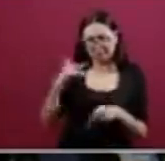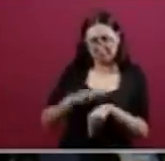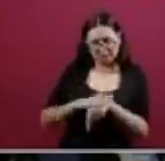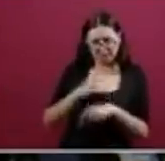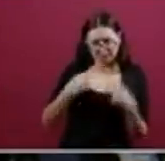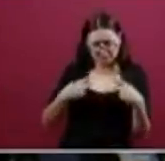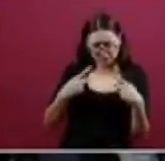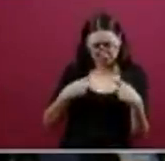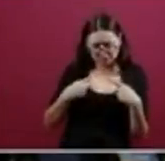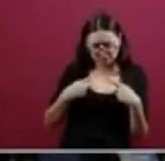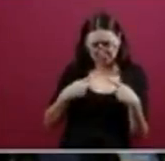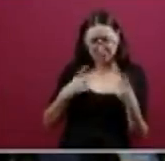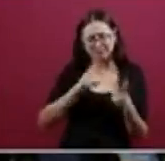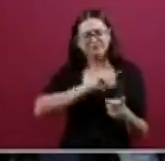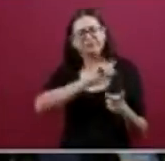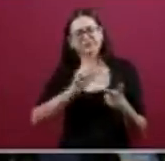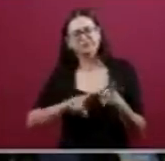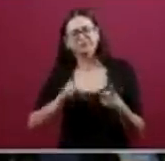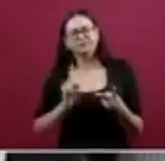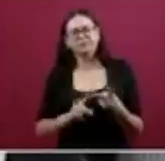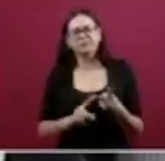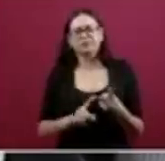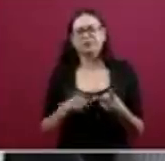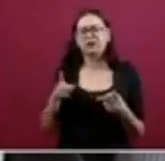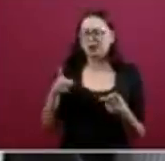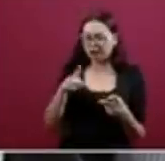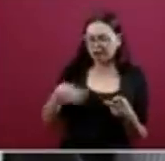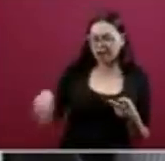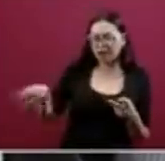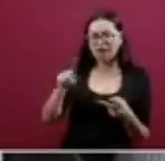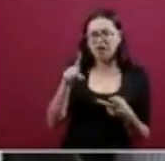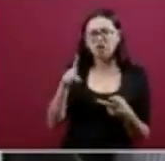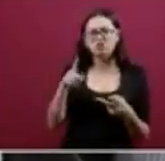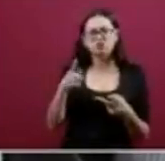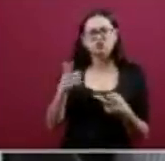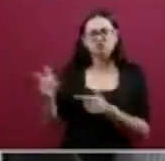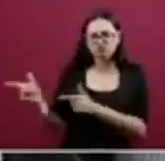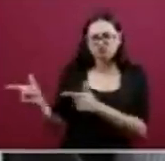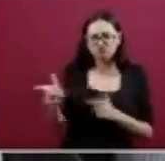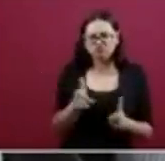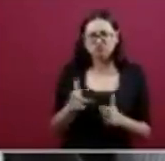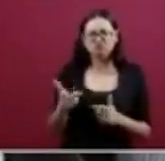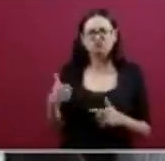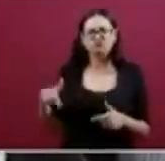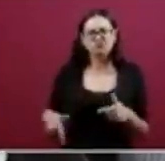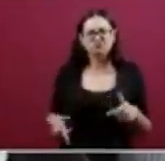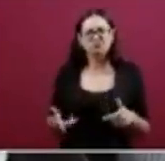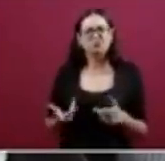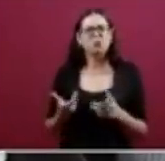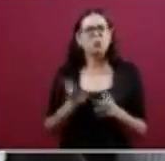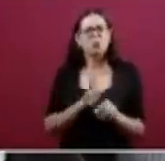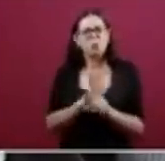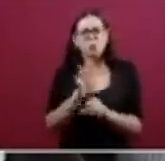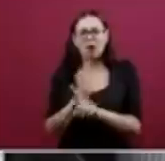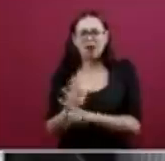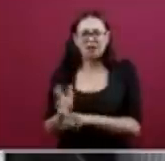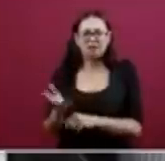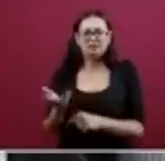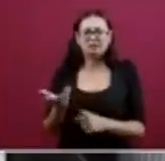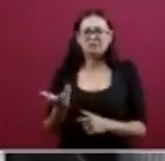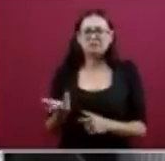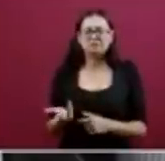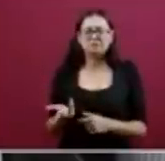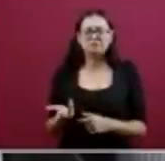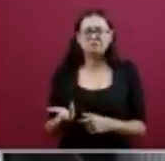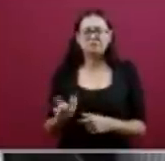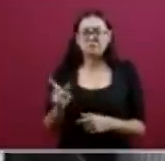nos aclarara qué tipo de armas van a poder portar los elementos de la Guardia Nacional. ¿Las mismas que usan